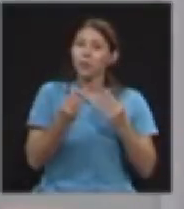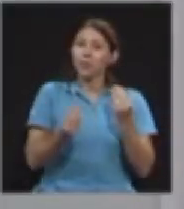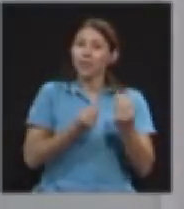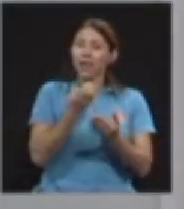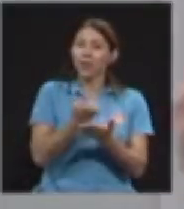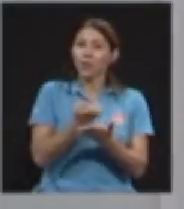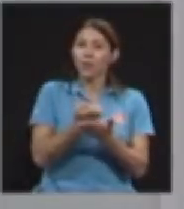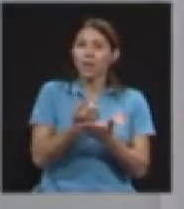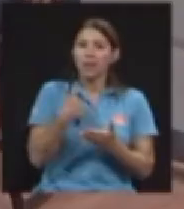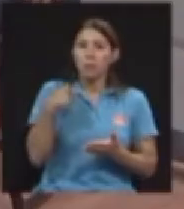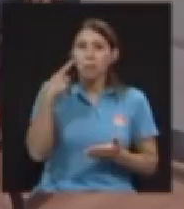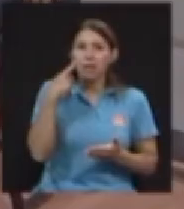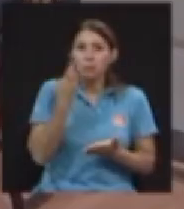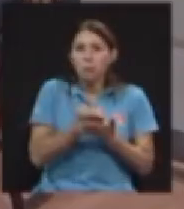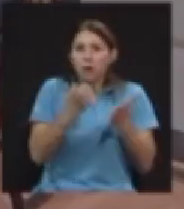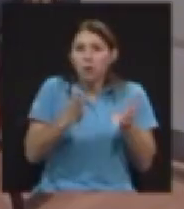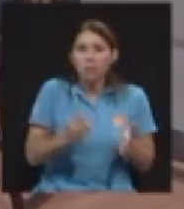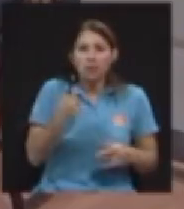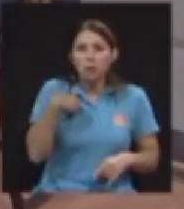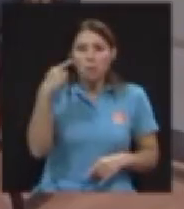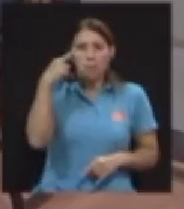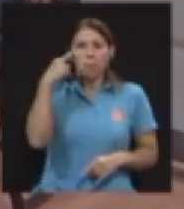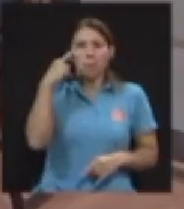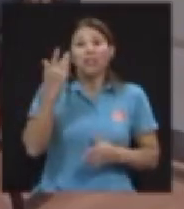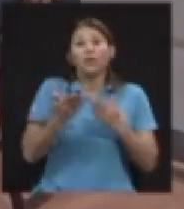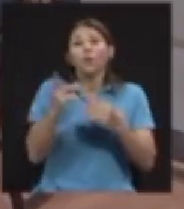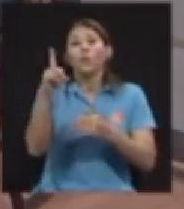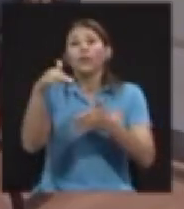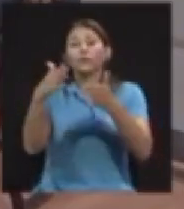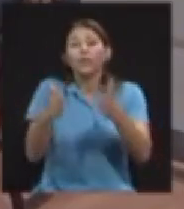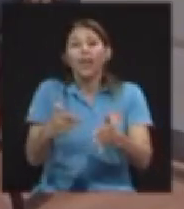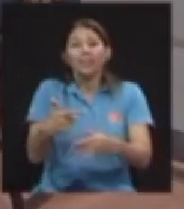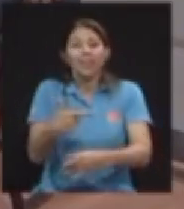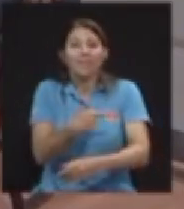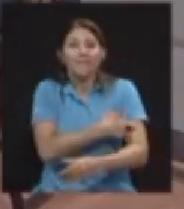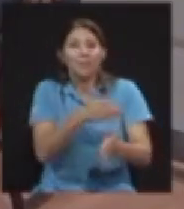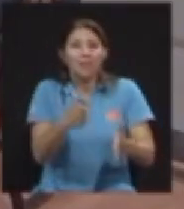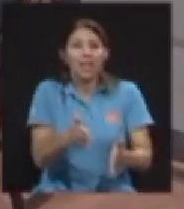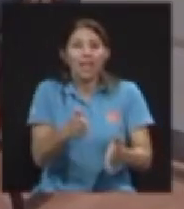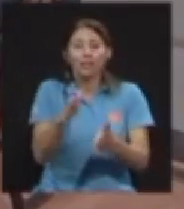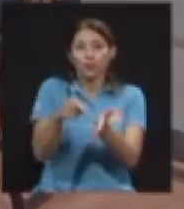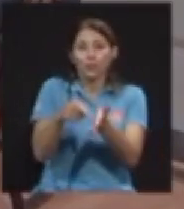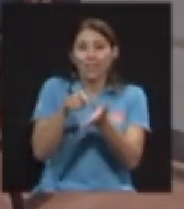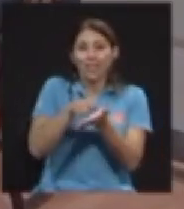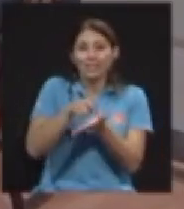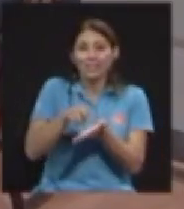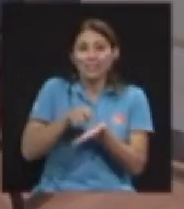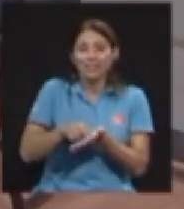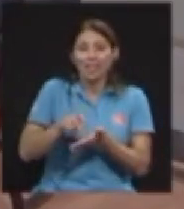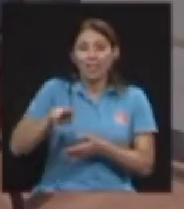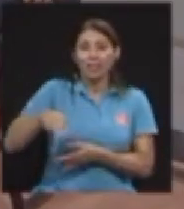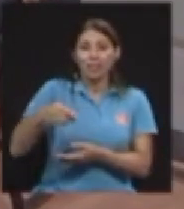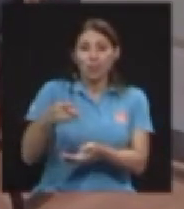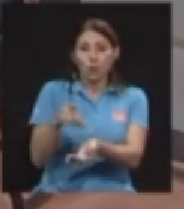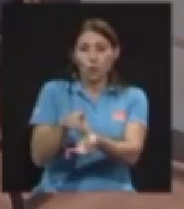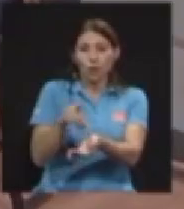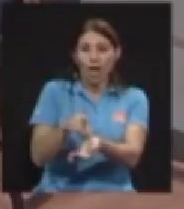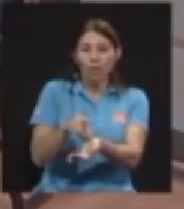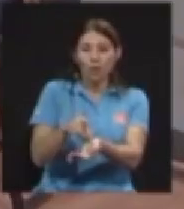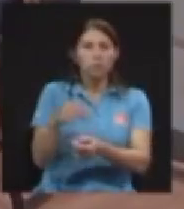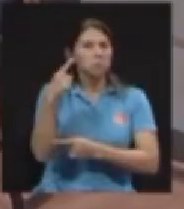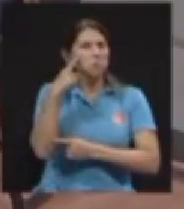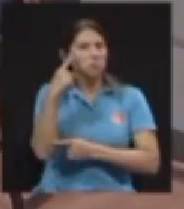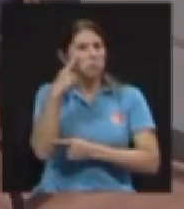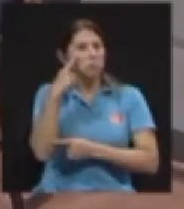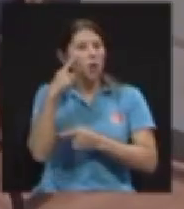un estudiante de enfermería que en su tesis de doctorado decidió incorporar los conceptos económicos y los aplicó al campo de la enfermería.